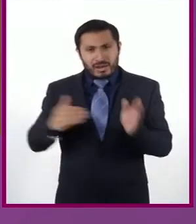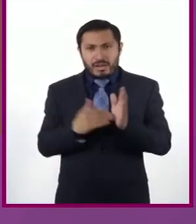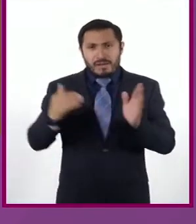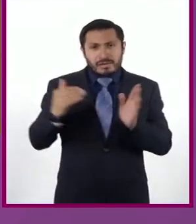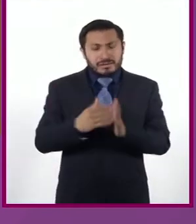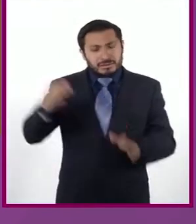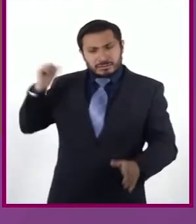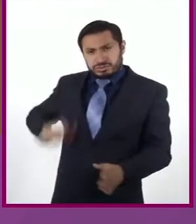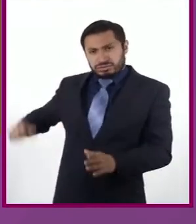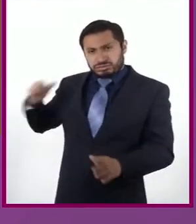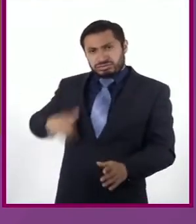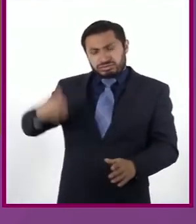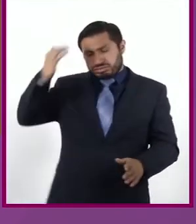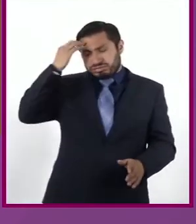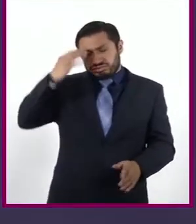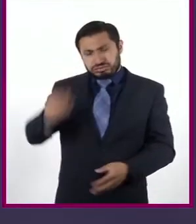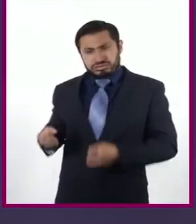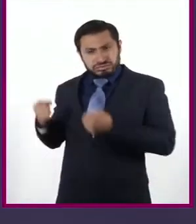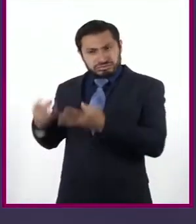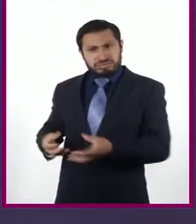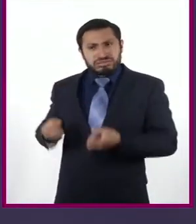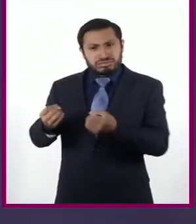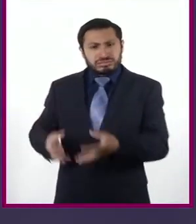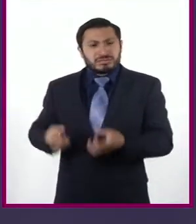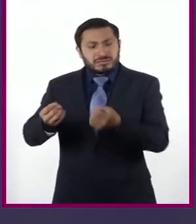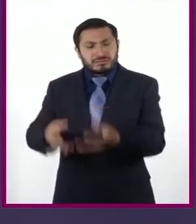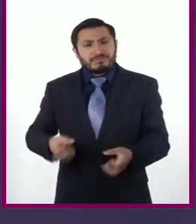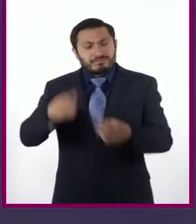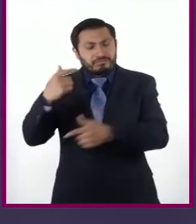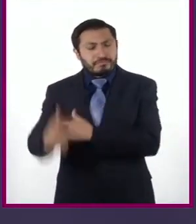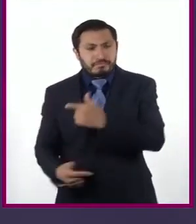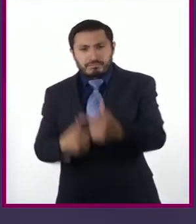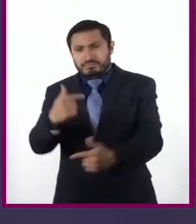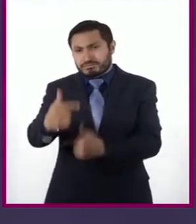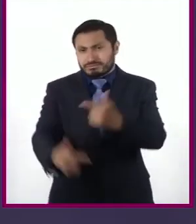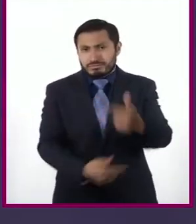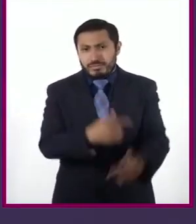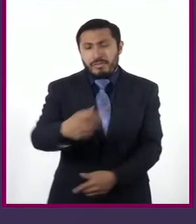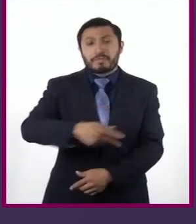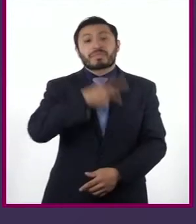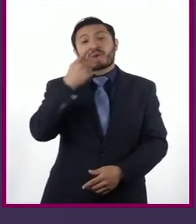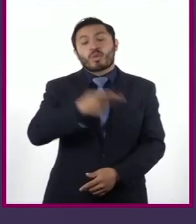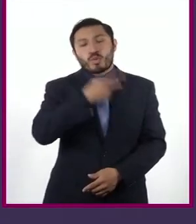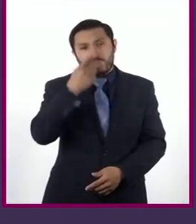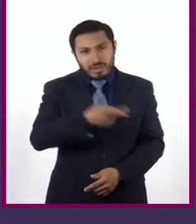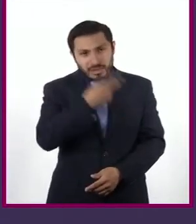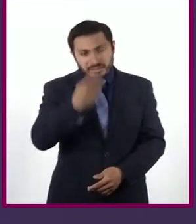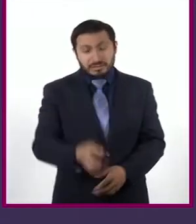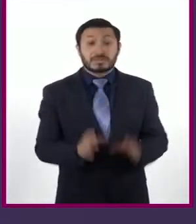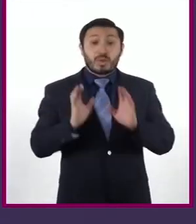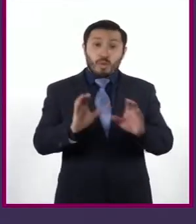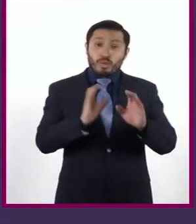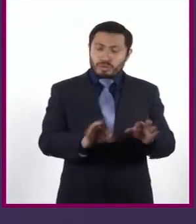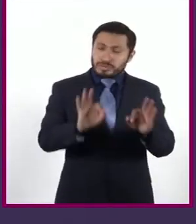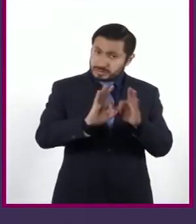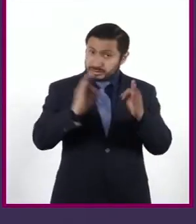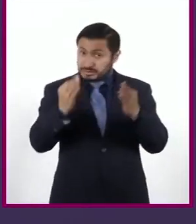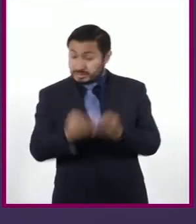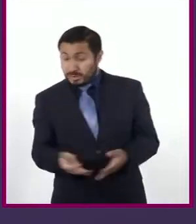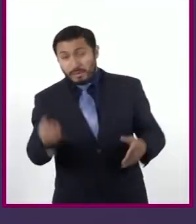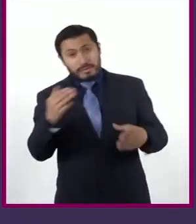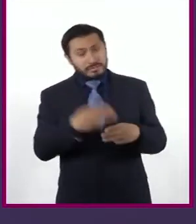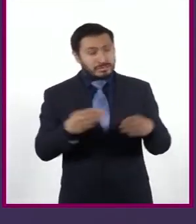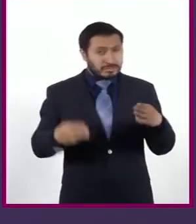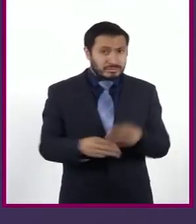pueblo son transmitidos de generación en generación de forma oral. El cuidado, las técnicas y